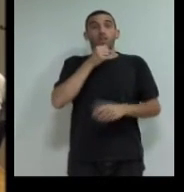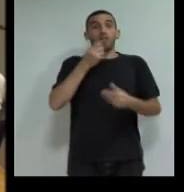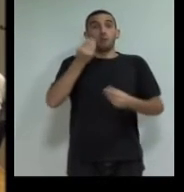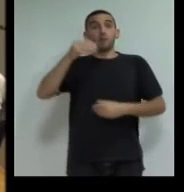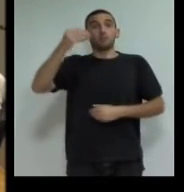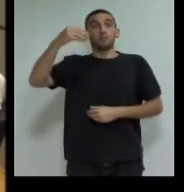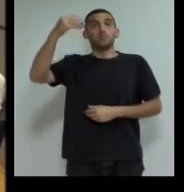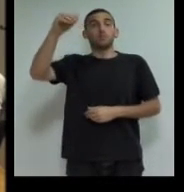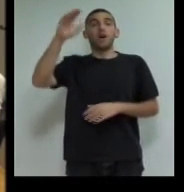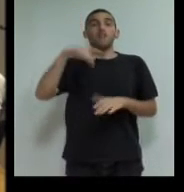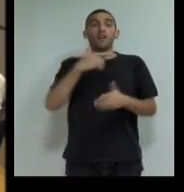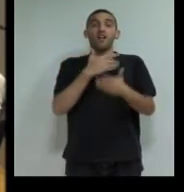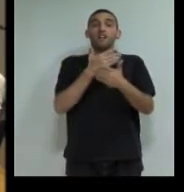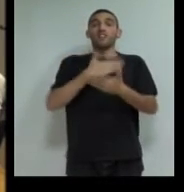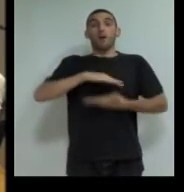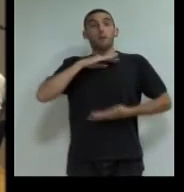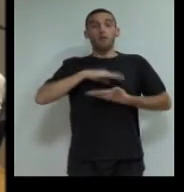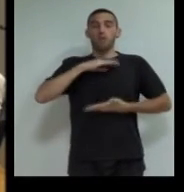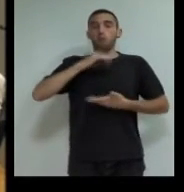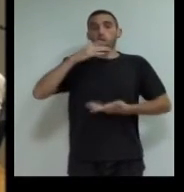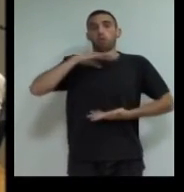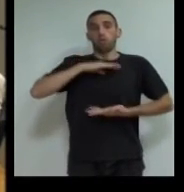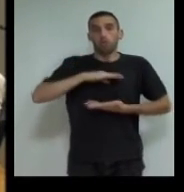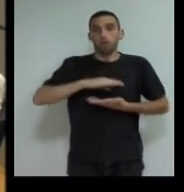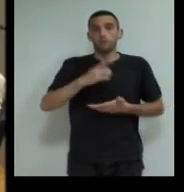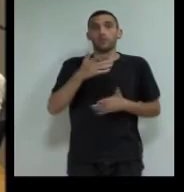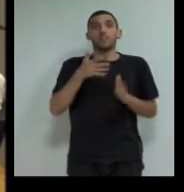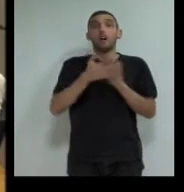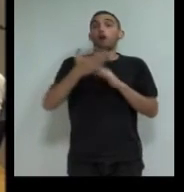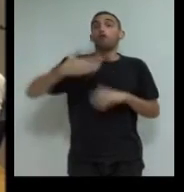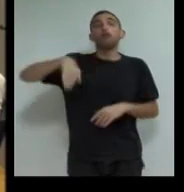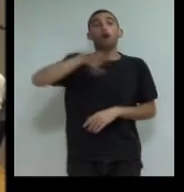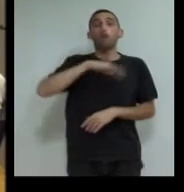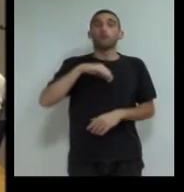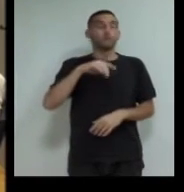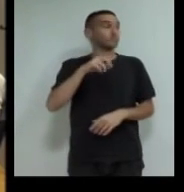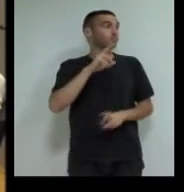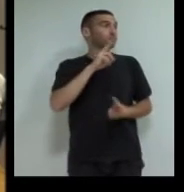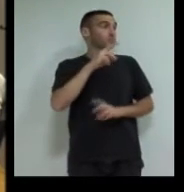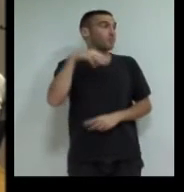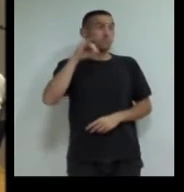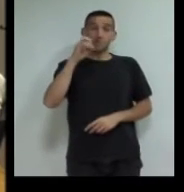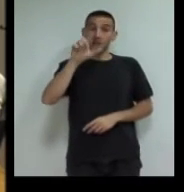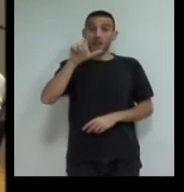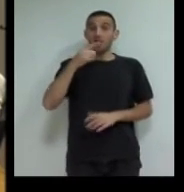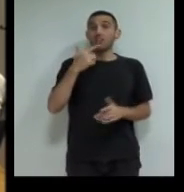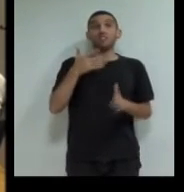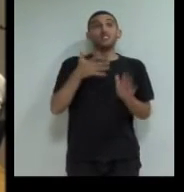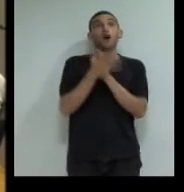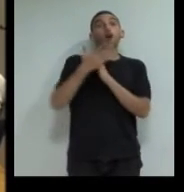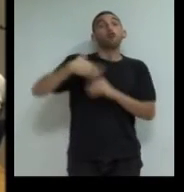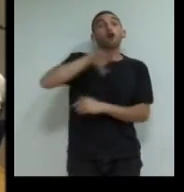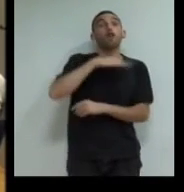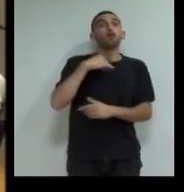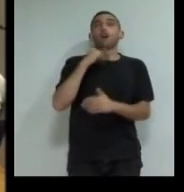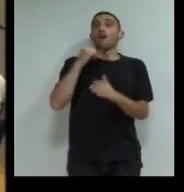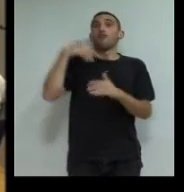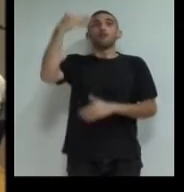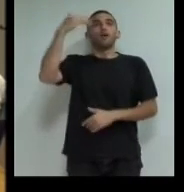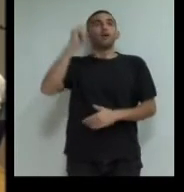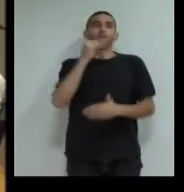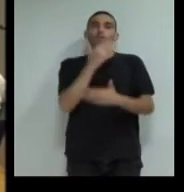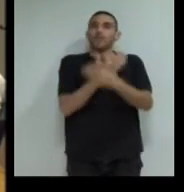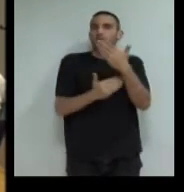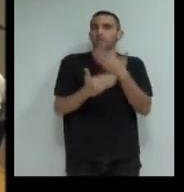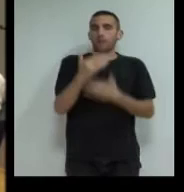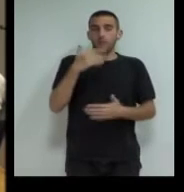que no son iguales. Rosa, vamos todos a ser deficientes. Sí, estaba en el informe vuestro sobre las deficiencias. Nosotros, en la razón de